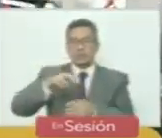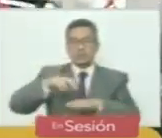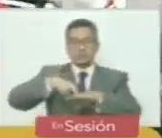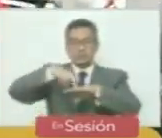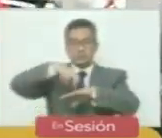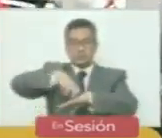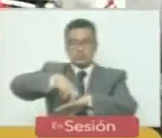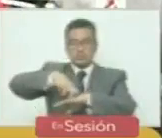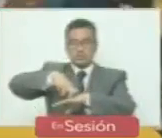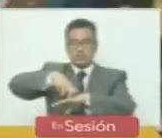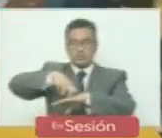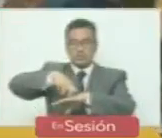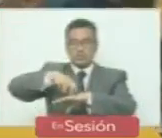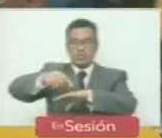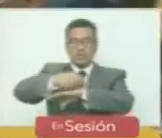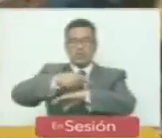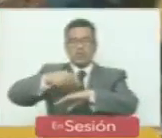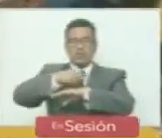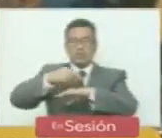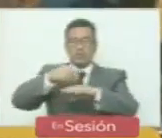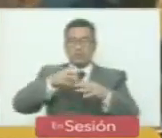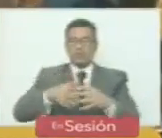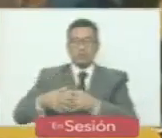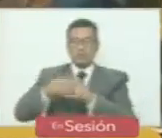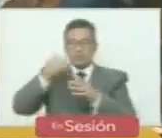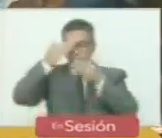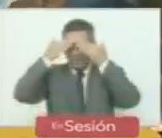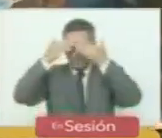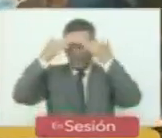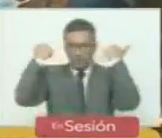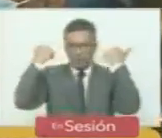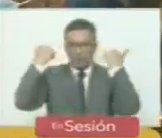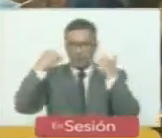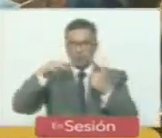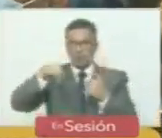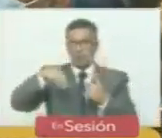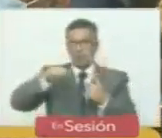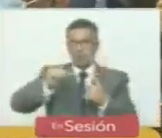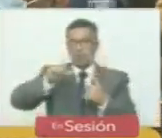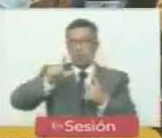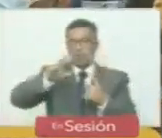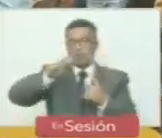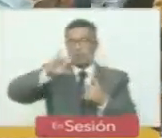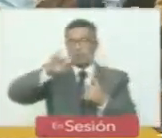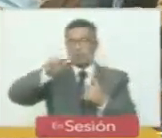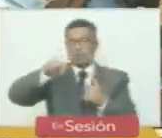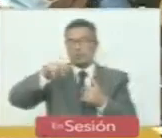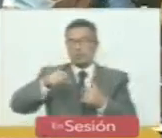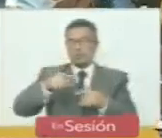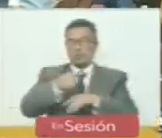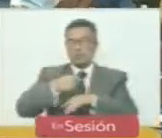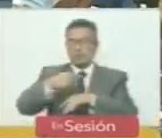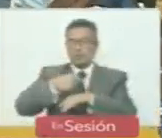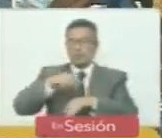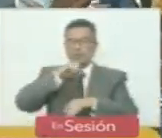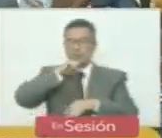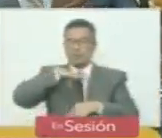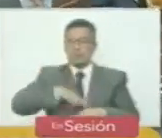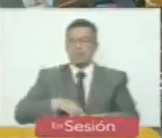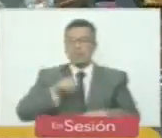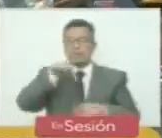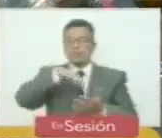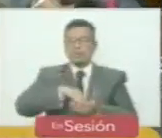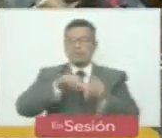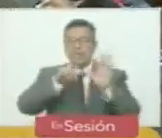al imperialismo norteamericano, se olvidan de las Malvinas. Yo buscaba aquí un poco de historia.